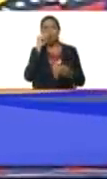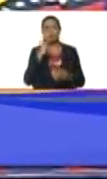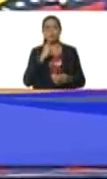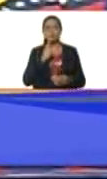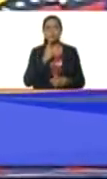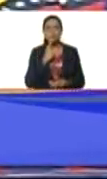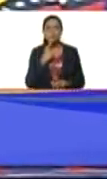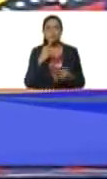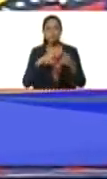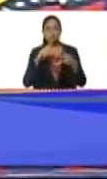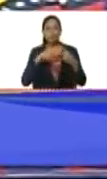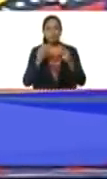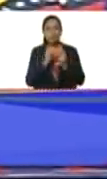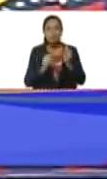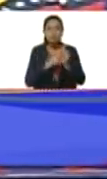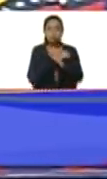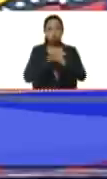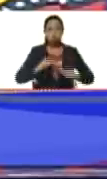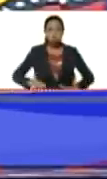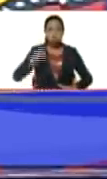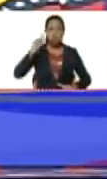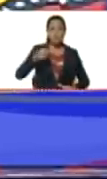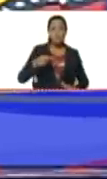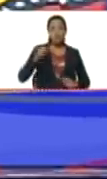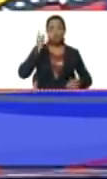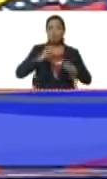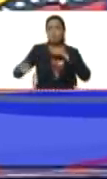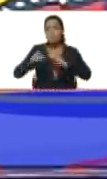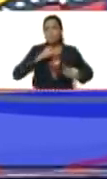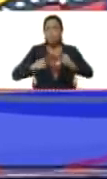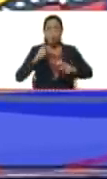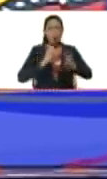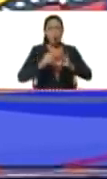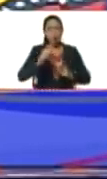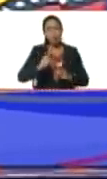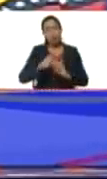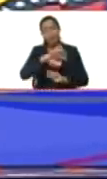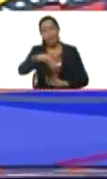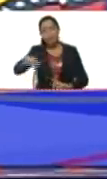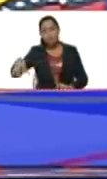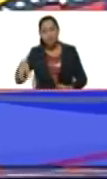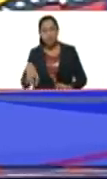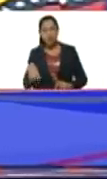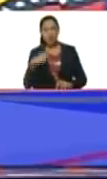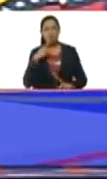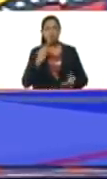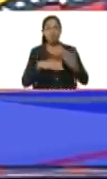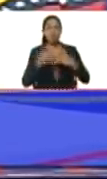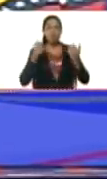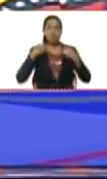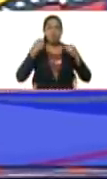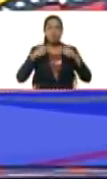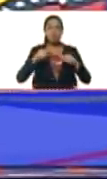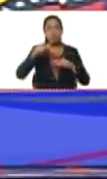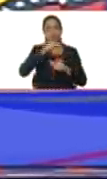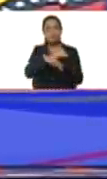almirante Ceballos, las órdenes de operaciones para varios estados. Vamos a hacer los ejercicios